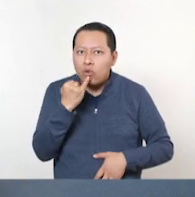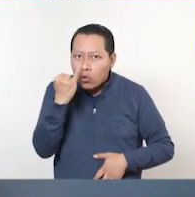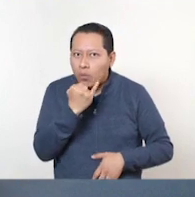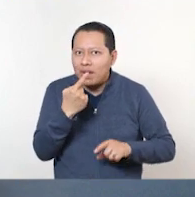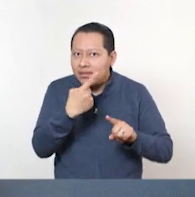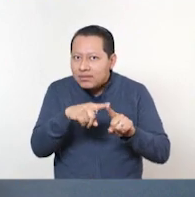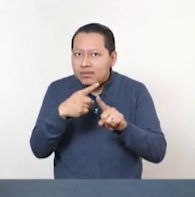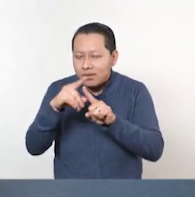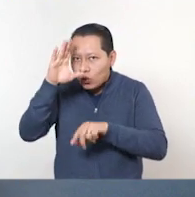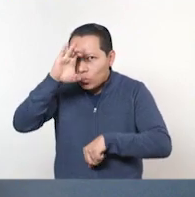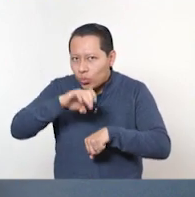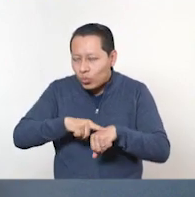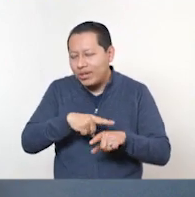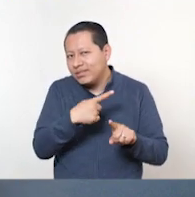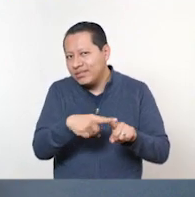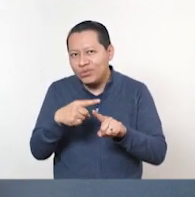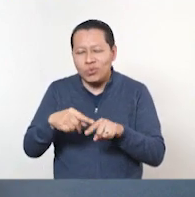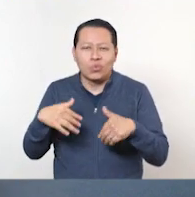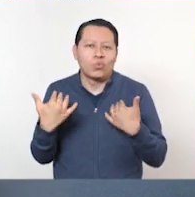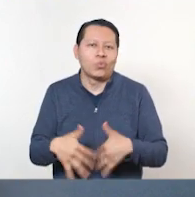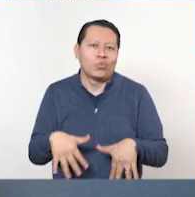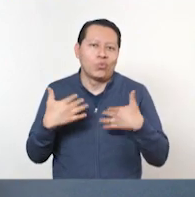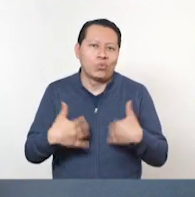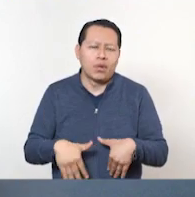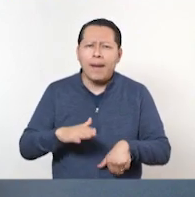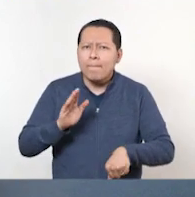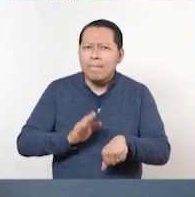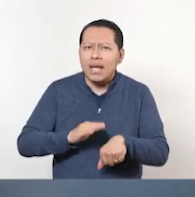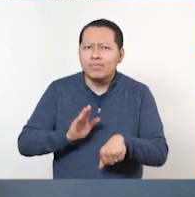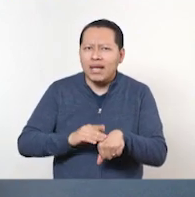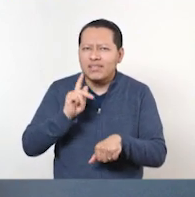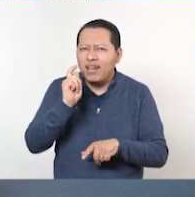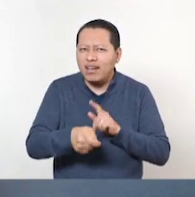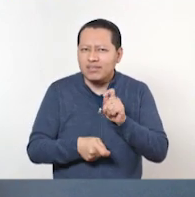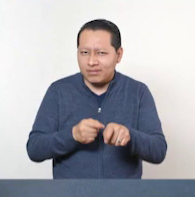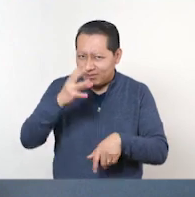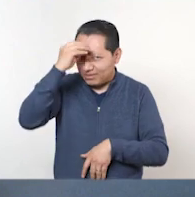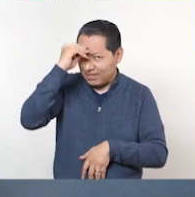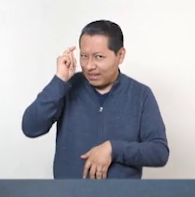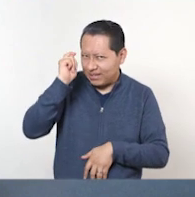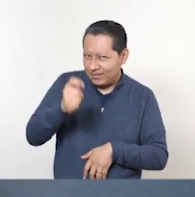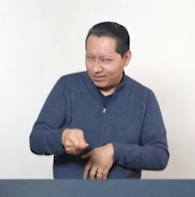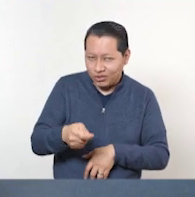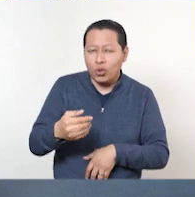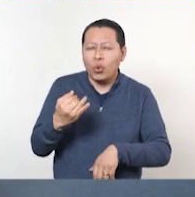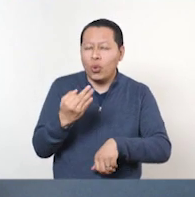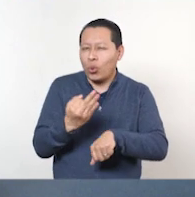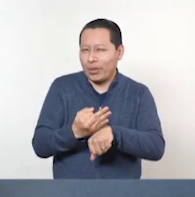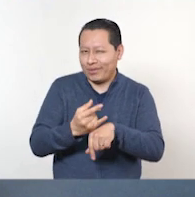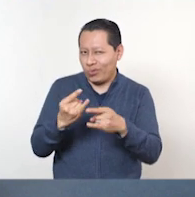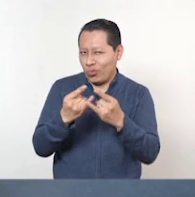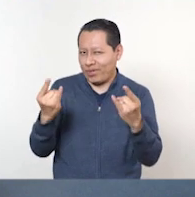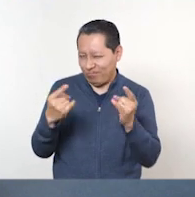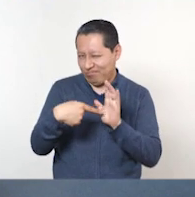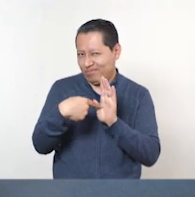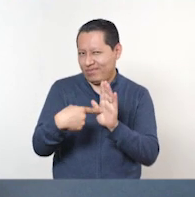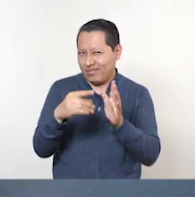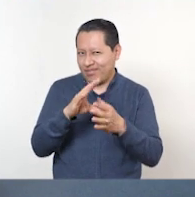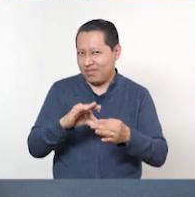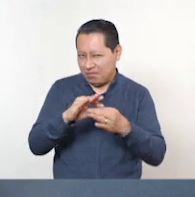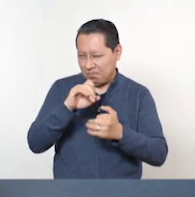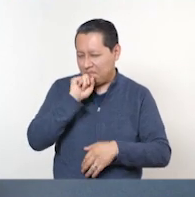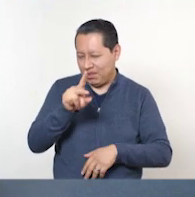culturas. Para seguir dialogando sobre la diversidad de lenguas y culturas, vamos a escuchar el siguiente cuento que